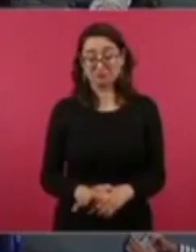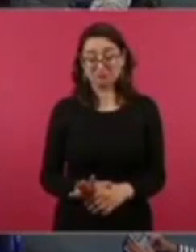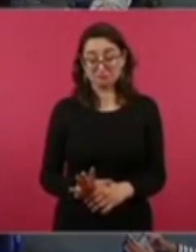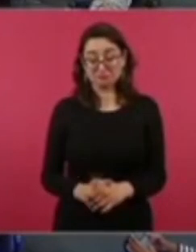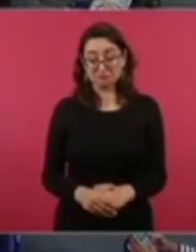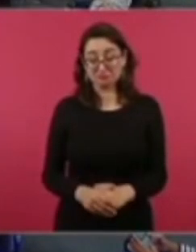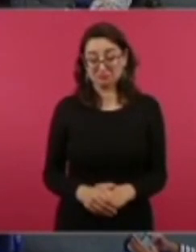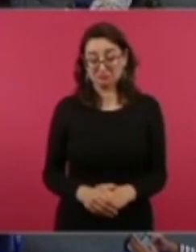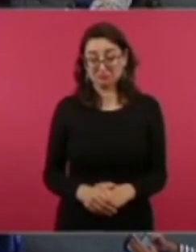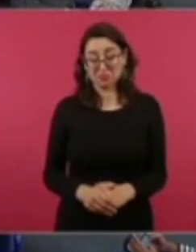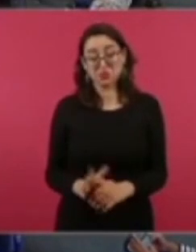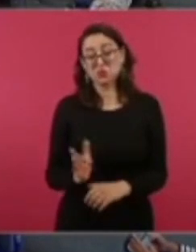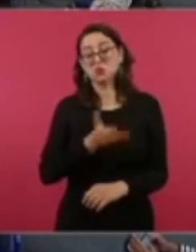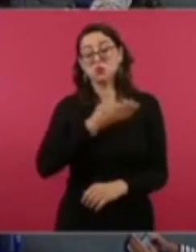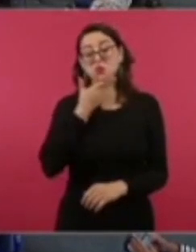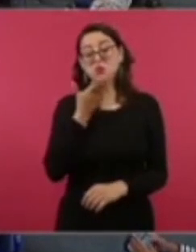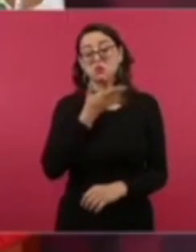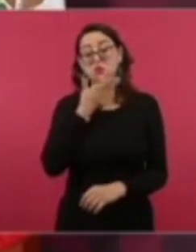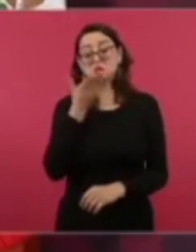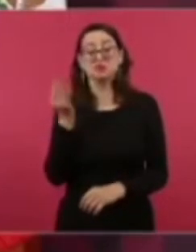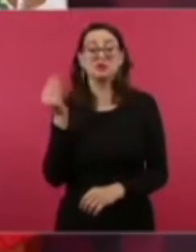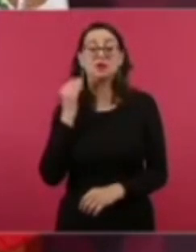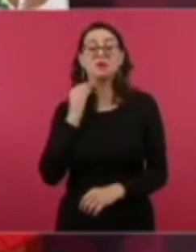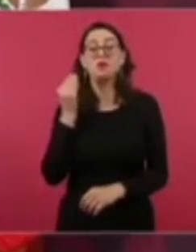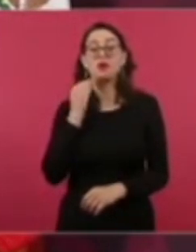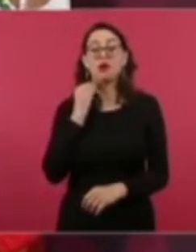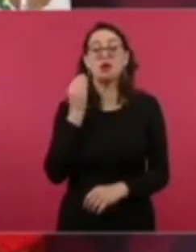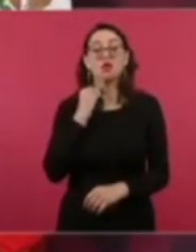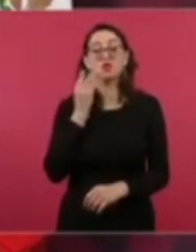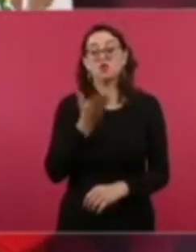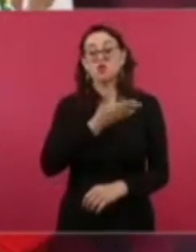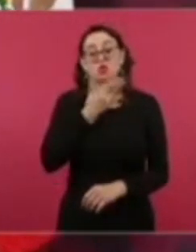Lo hacen por rutina los abogados de aquí.